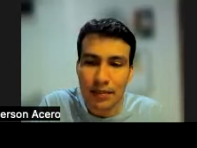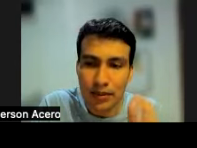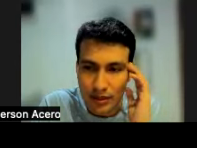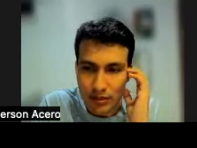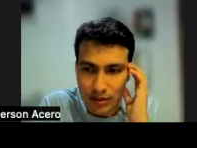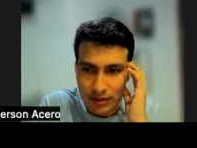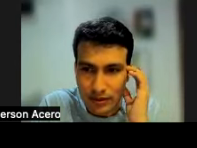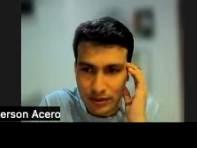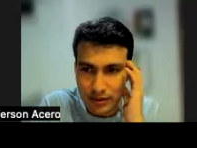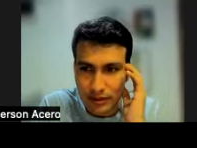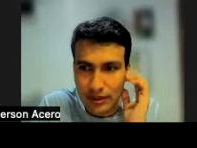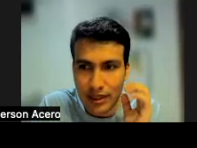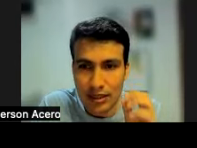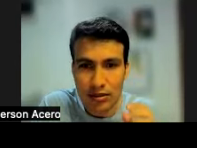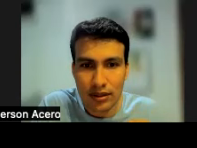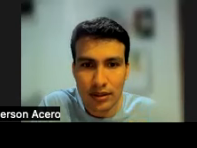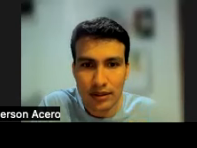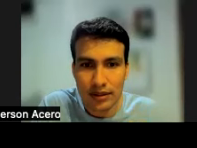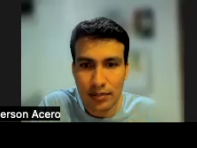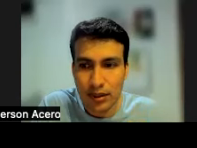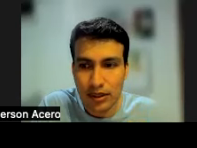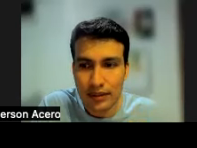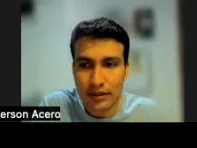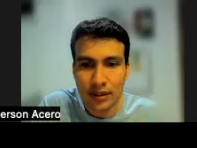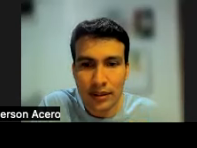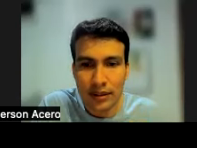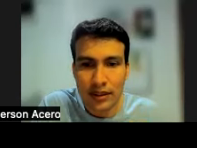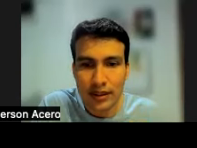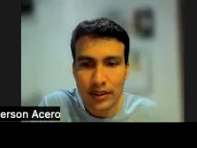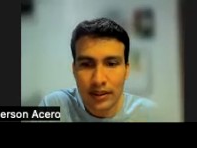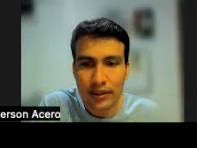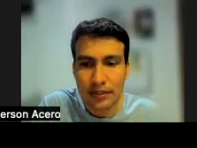está disponiendo en este caso, de las pruebas, ¿no?